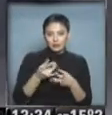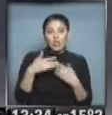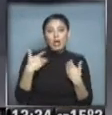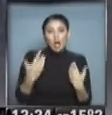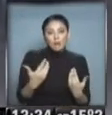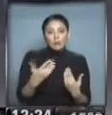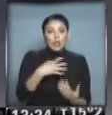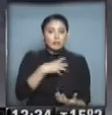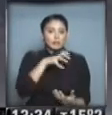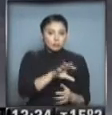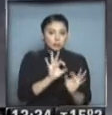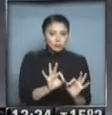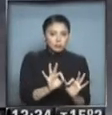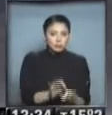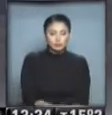pueda hacer el trasplante cardio